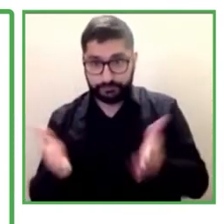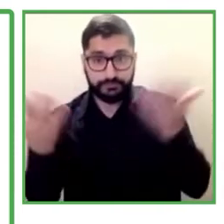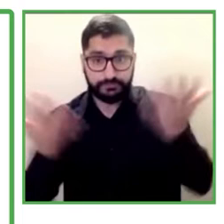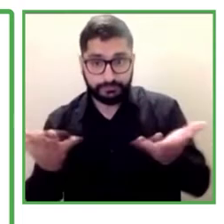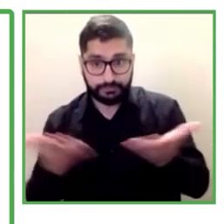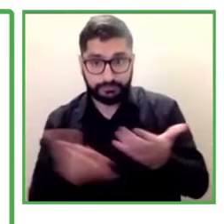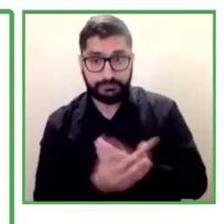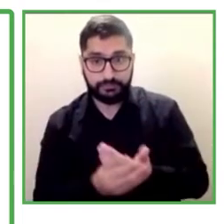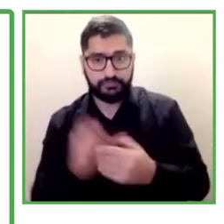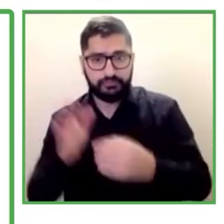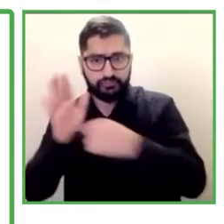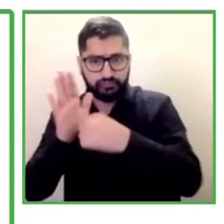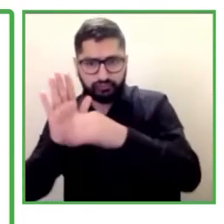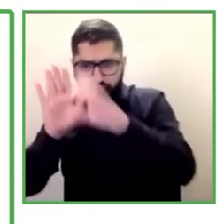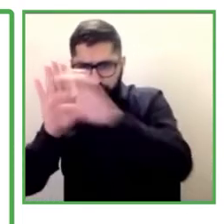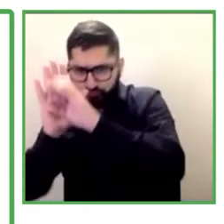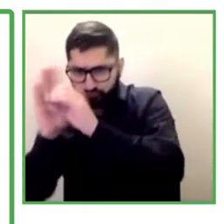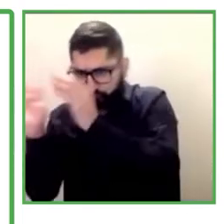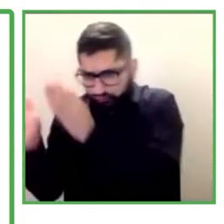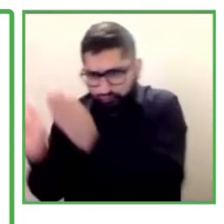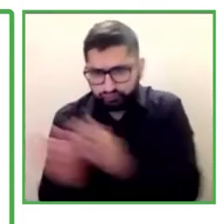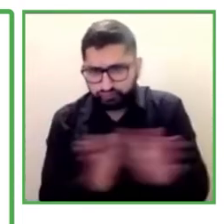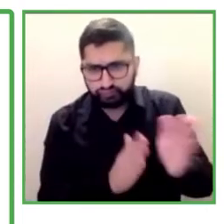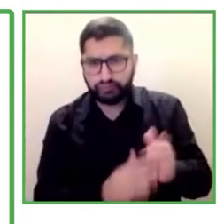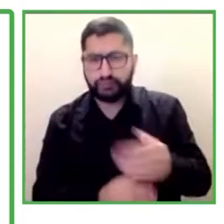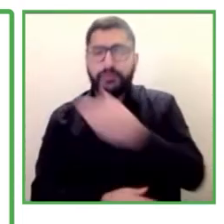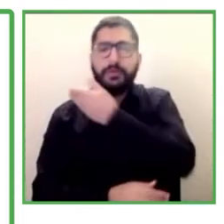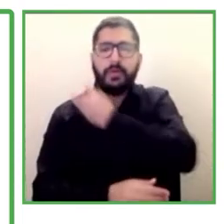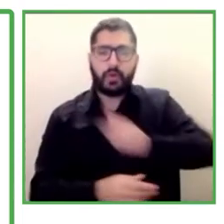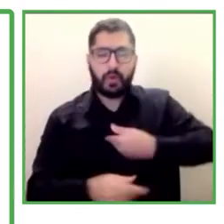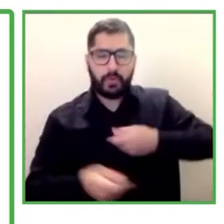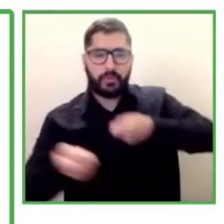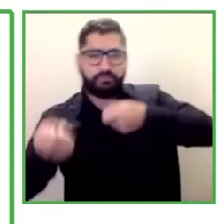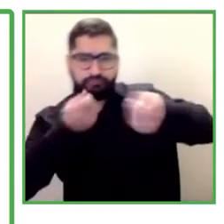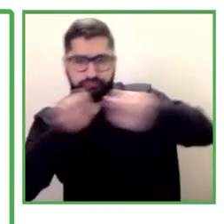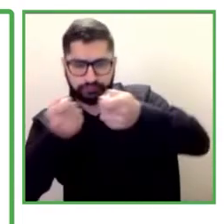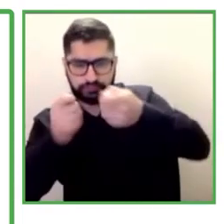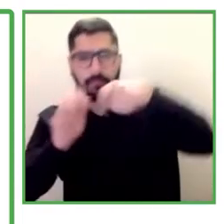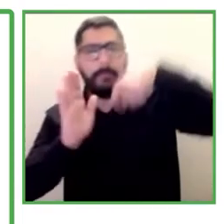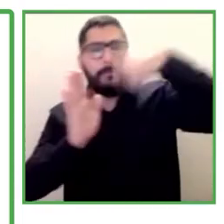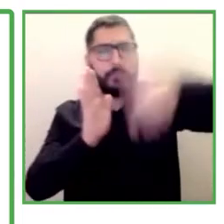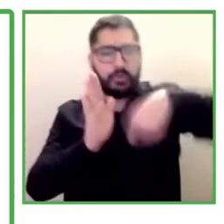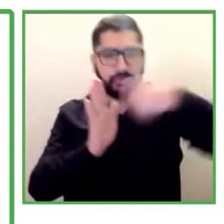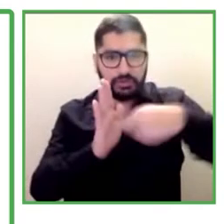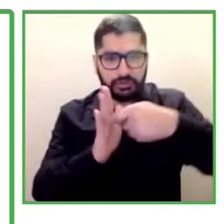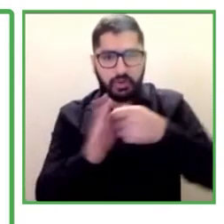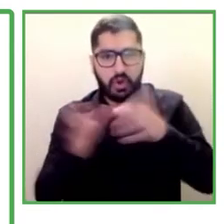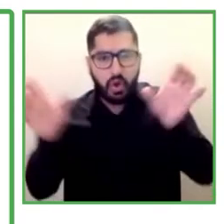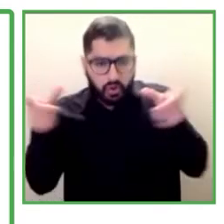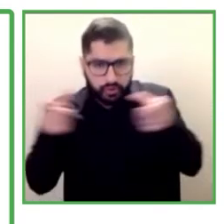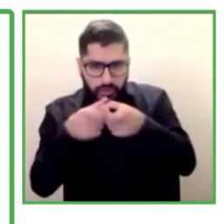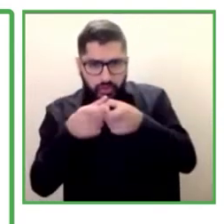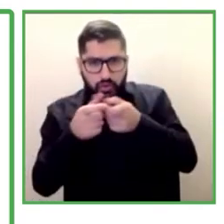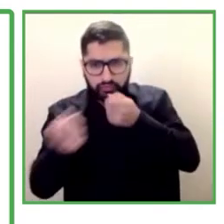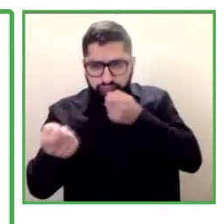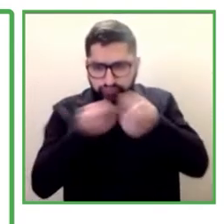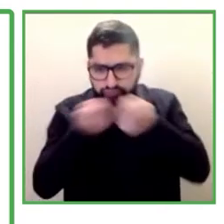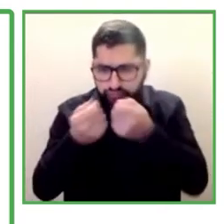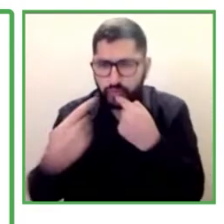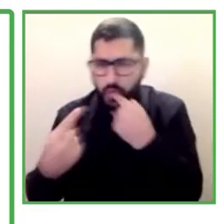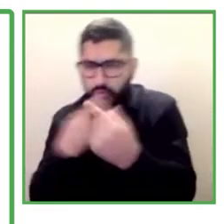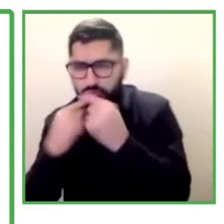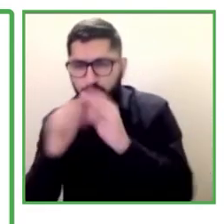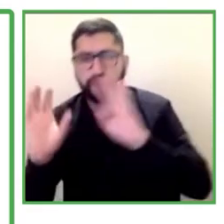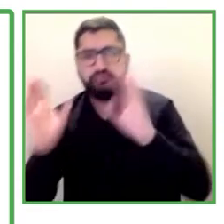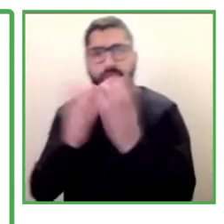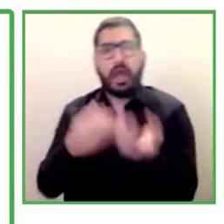del proyecto, que se traduce en el Consejo Consultivo, y que yo les voy a mostrar cuáles son los actores,